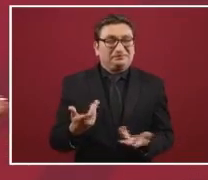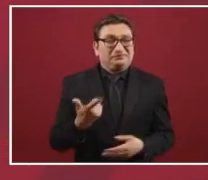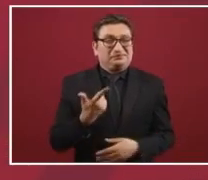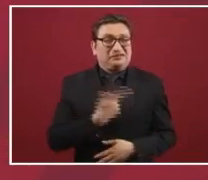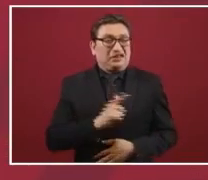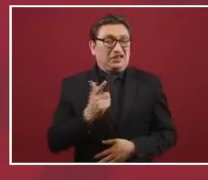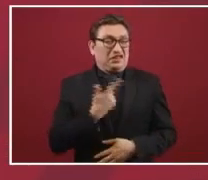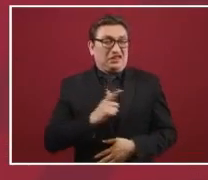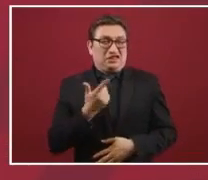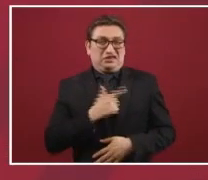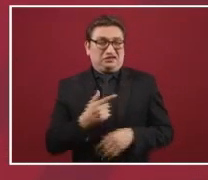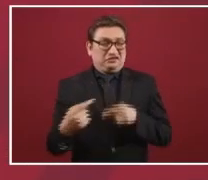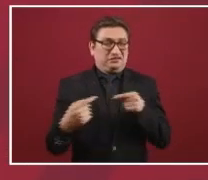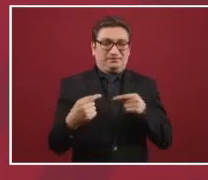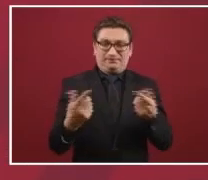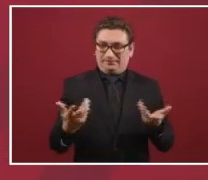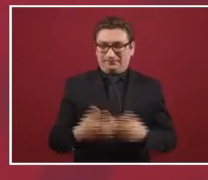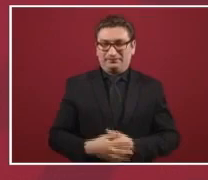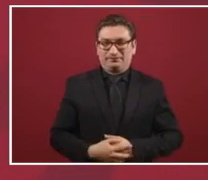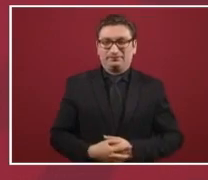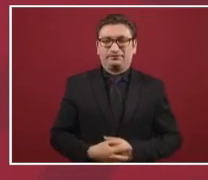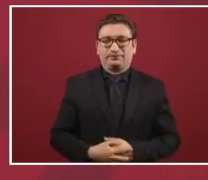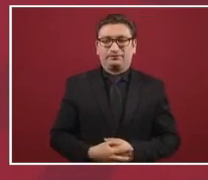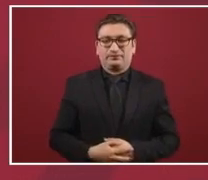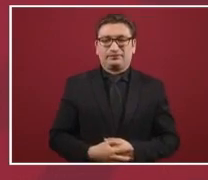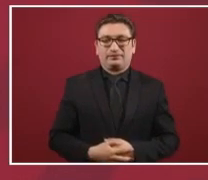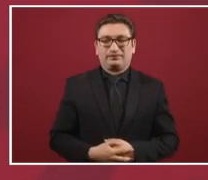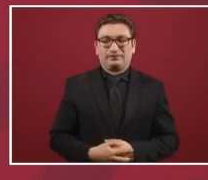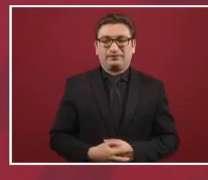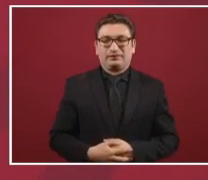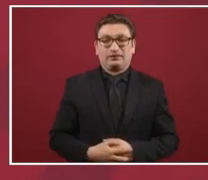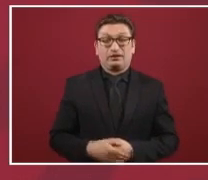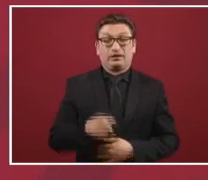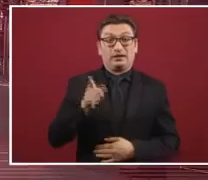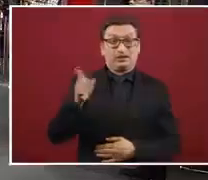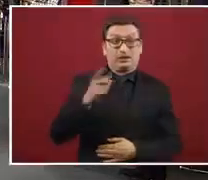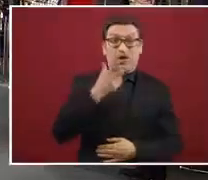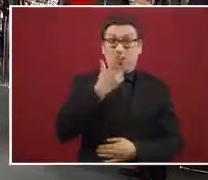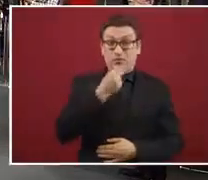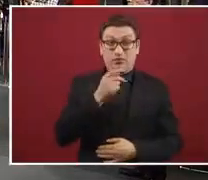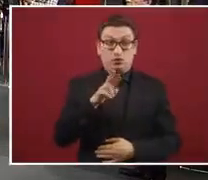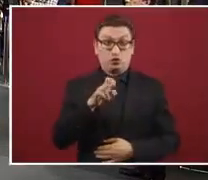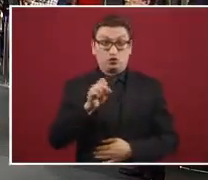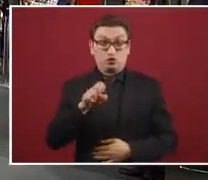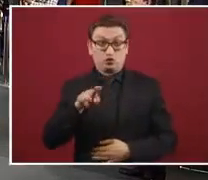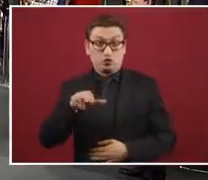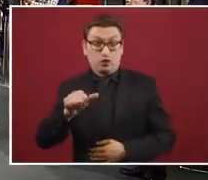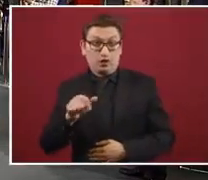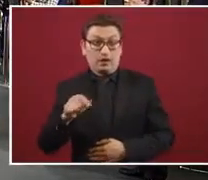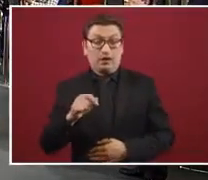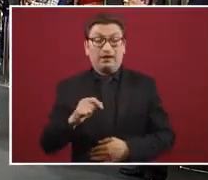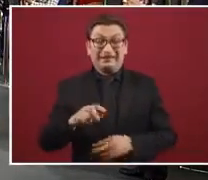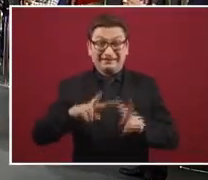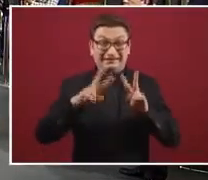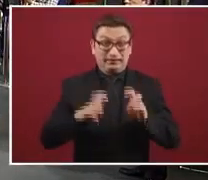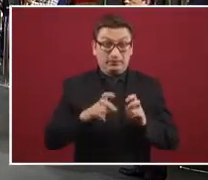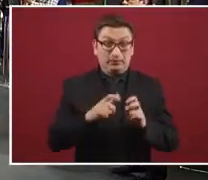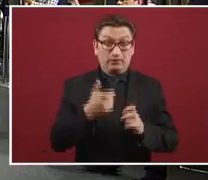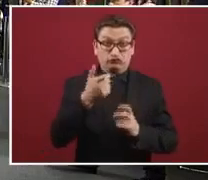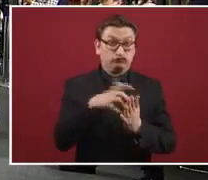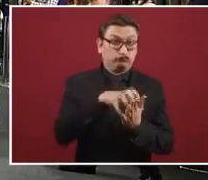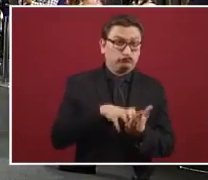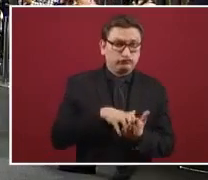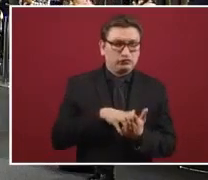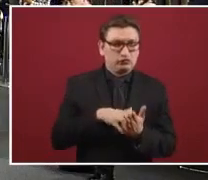inconformidad. ¿No estaba de acuerdo con el tema de la austeridad, Ursúa? No me quiero meter en eso. ¿Por qué se fue al